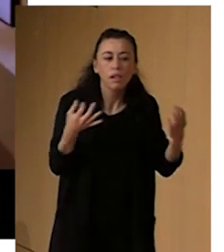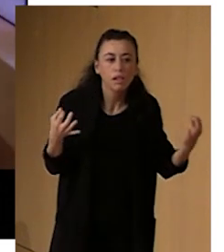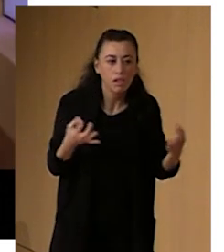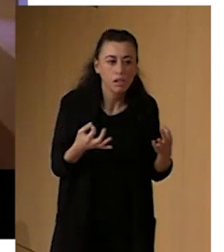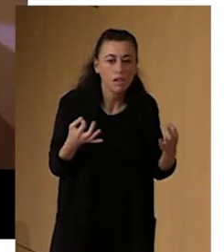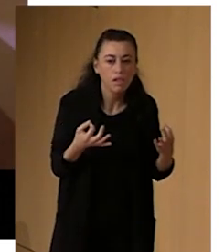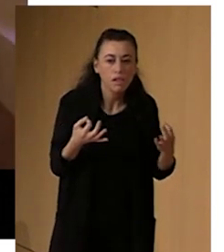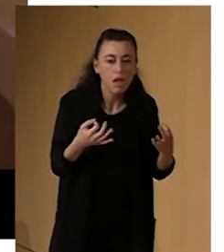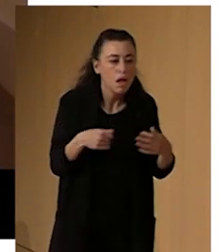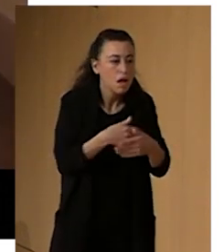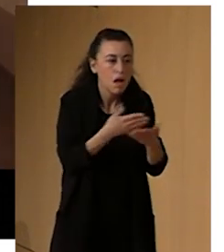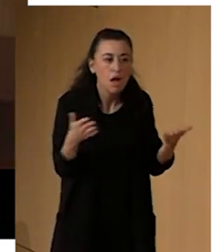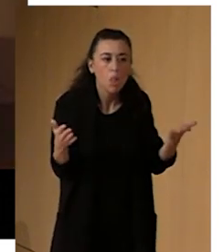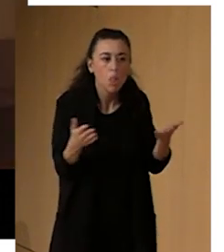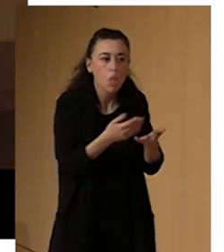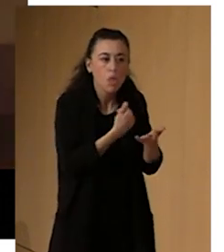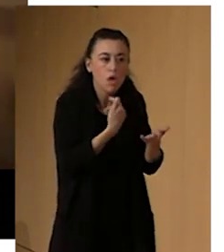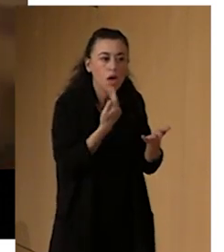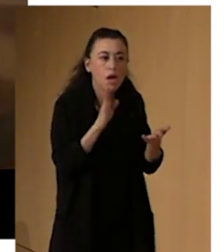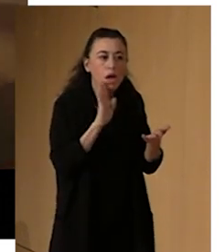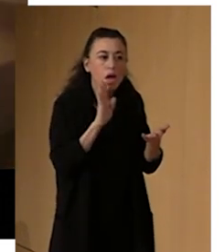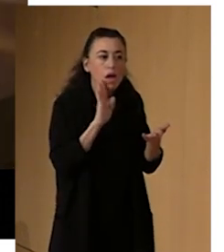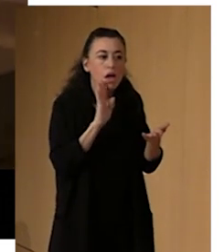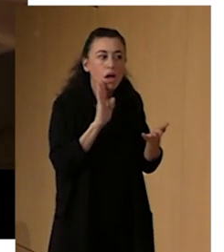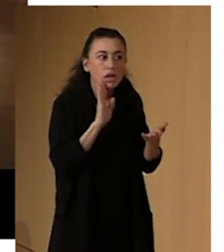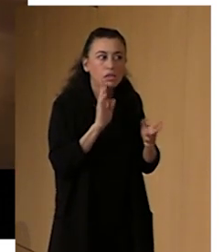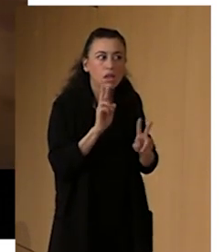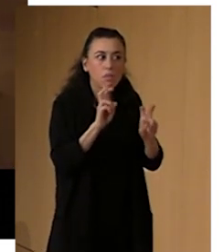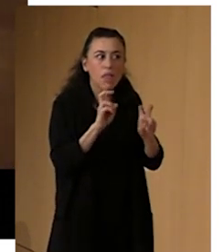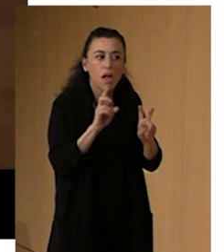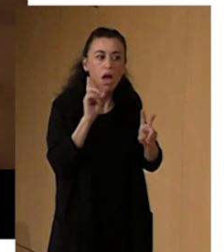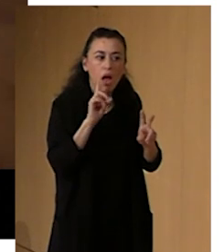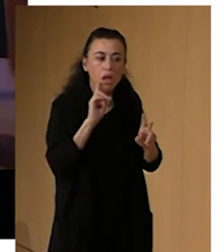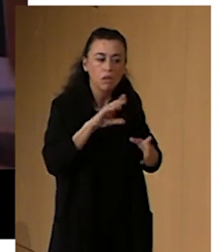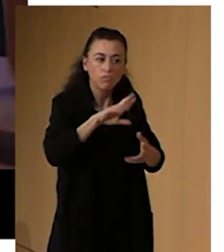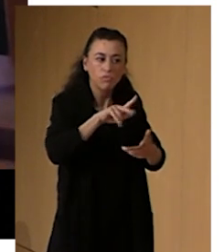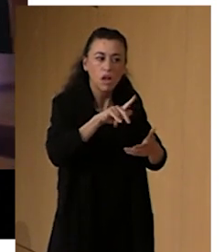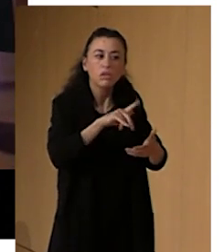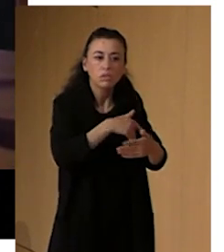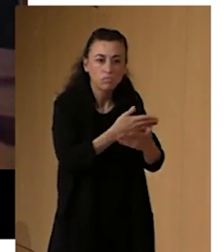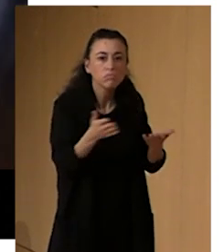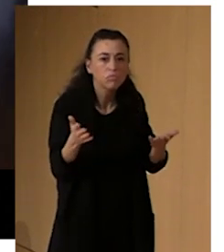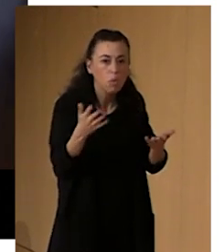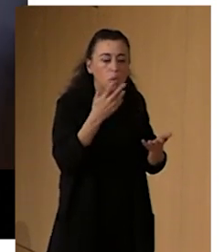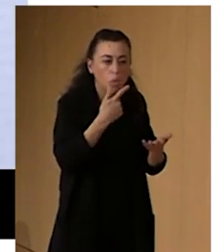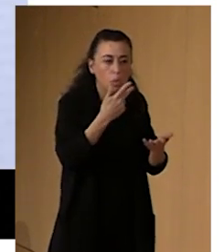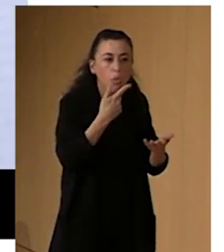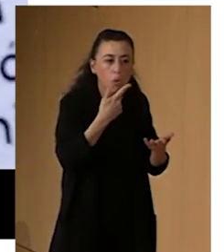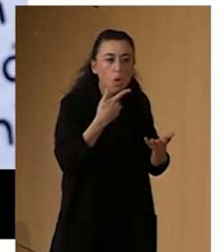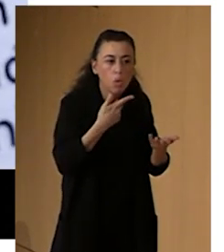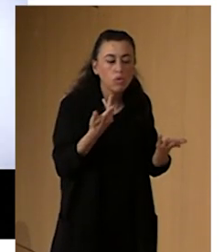que mundo conozca este fenómeno de las fake news que entienda realmente cómo